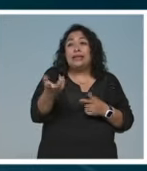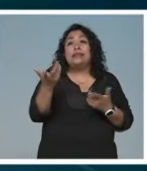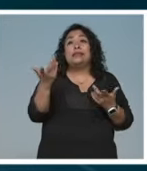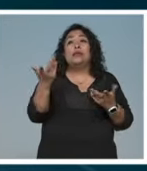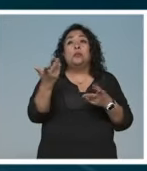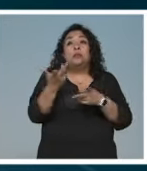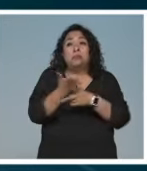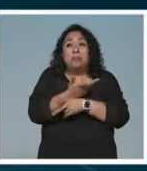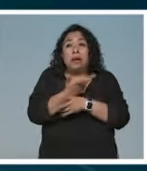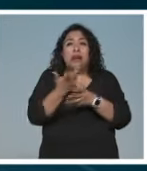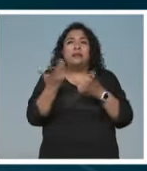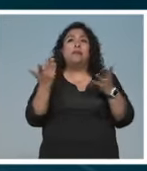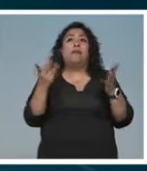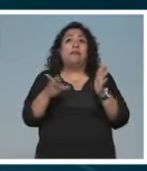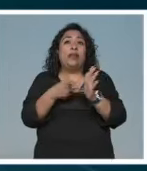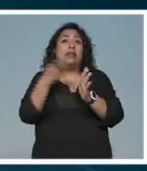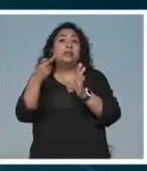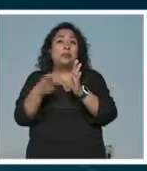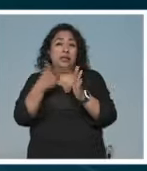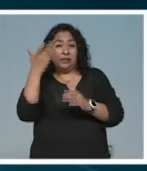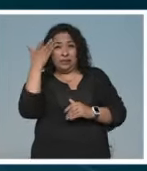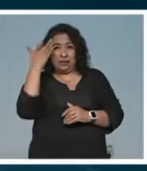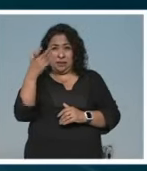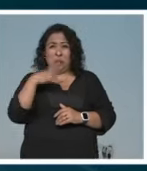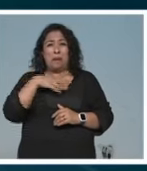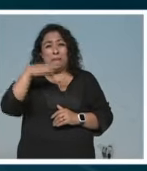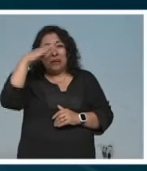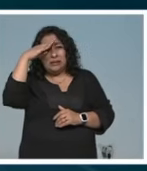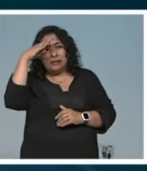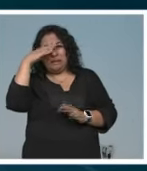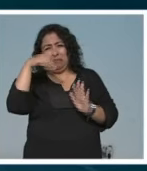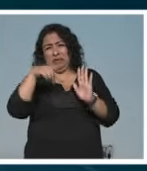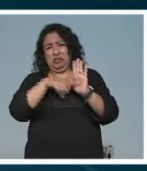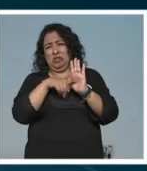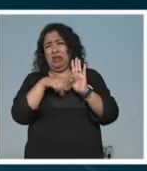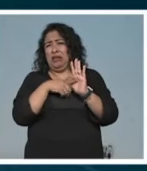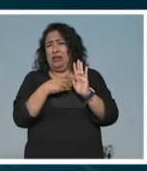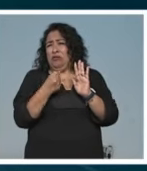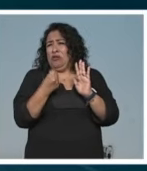sustancias que por mucho tiempo han tenido un prejuicio bastante grande,